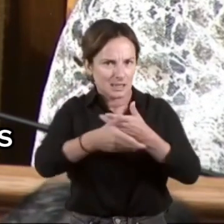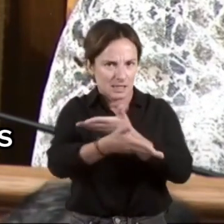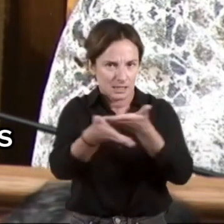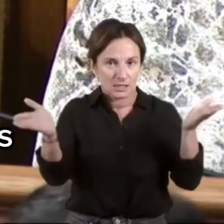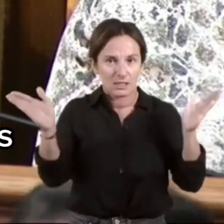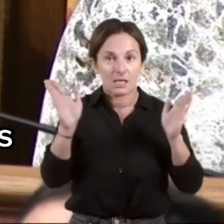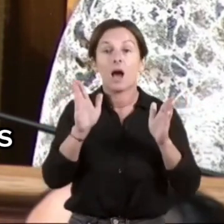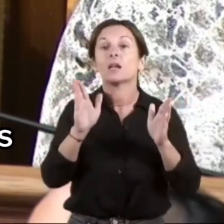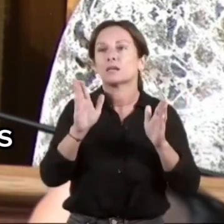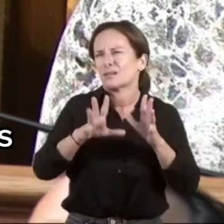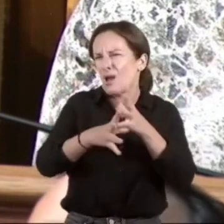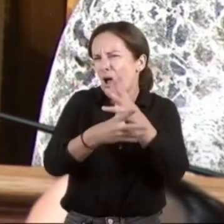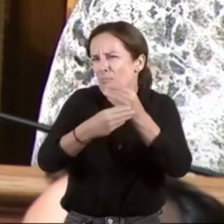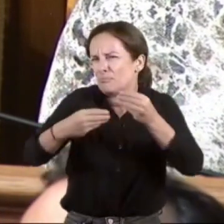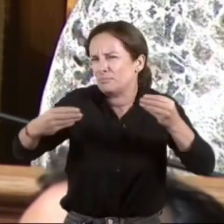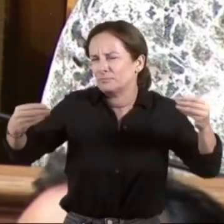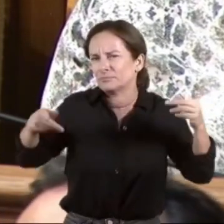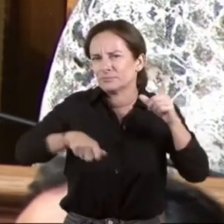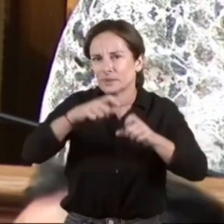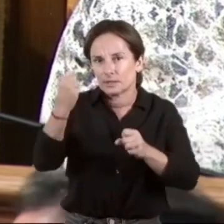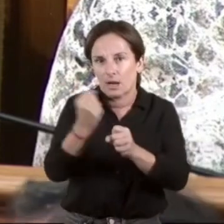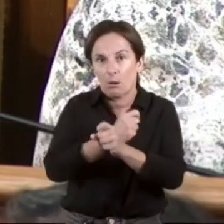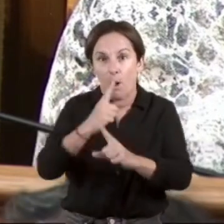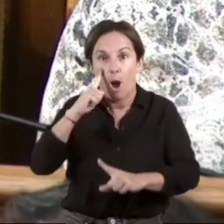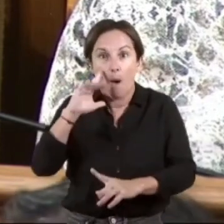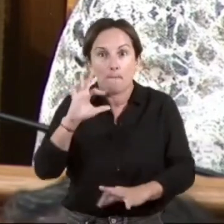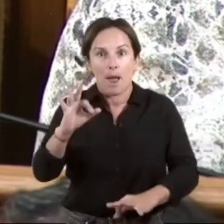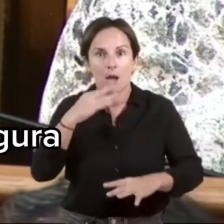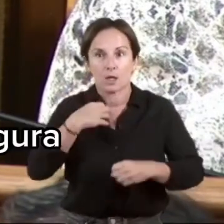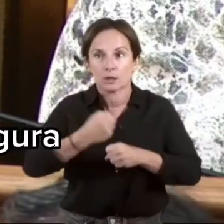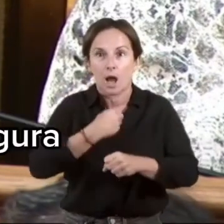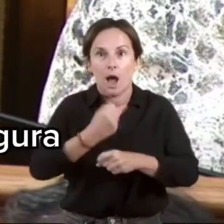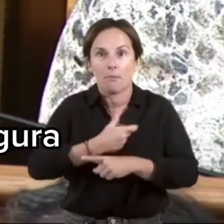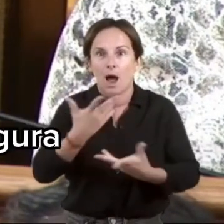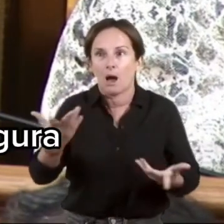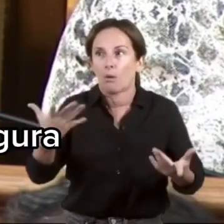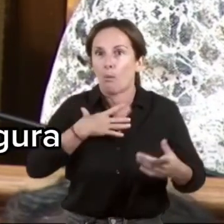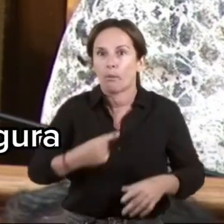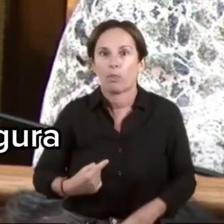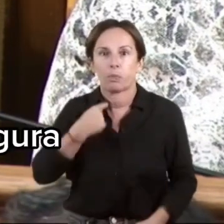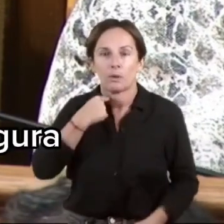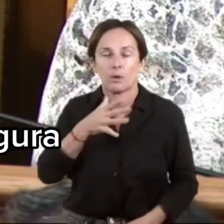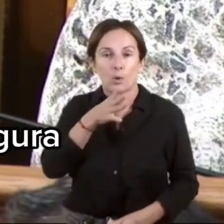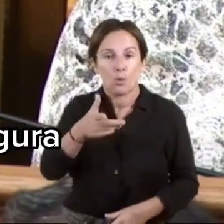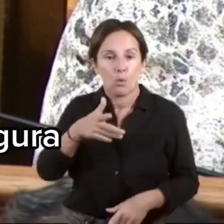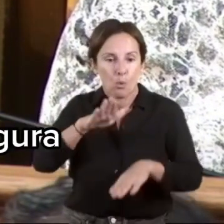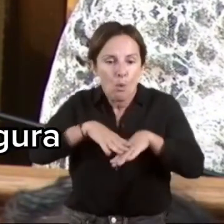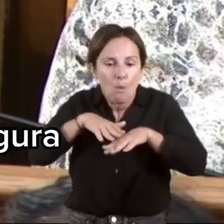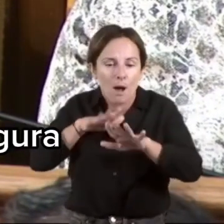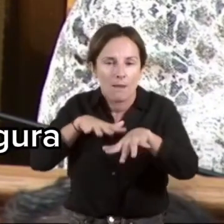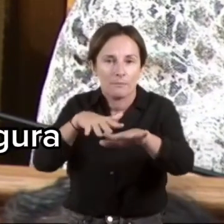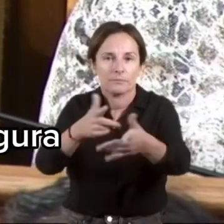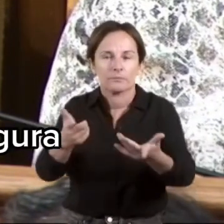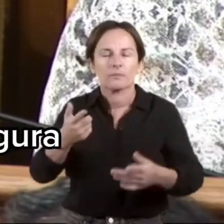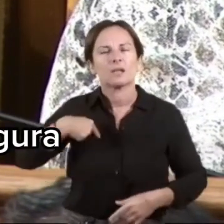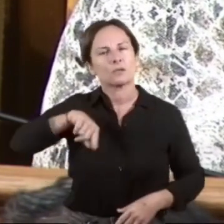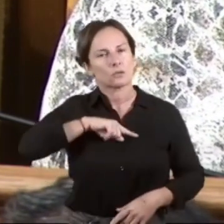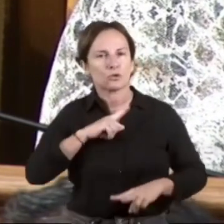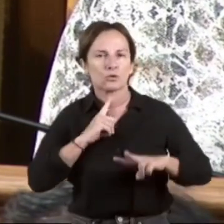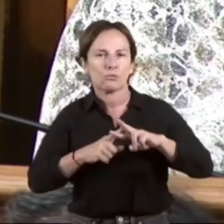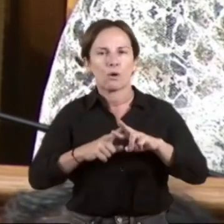tantos otros trabajadores que ven peligrar sus empleos desde vox defendemos una mallorca